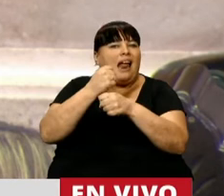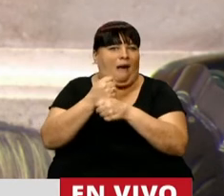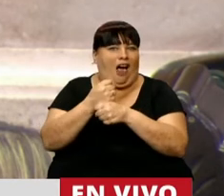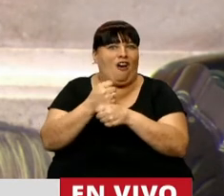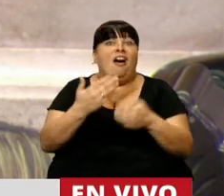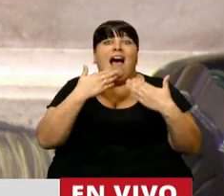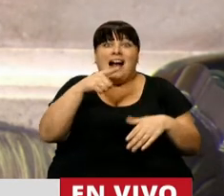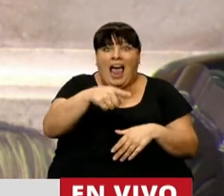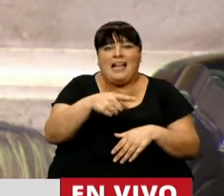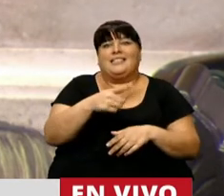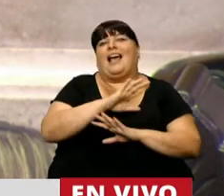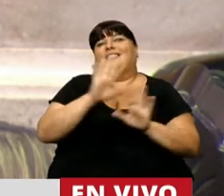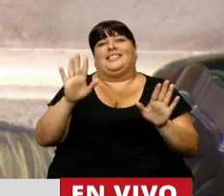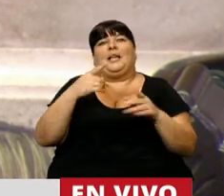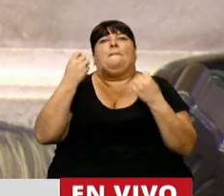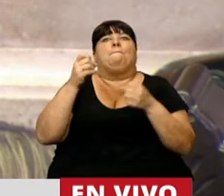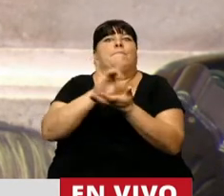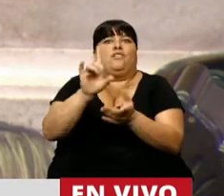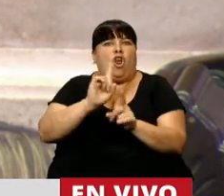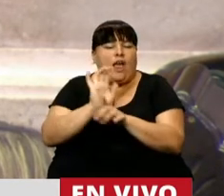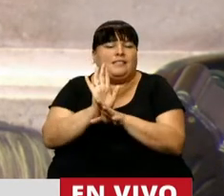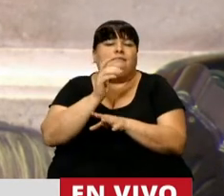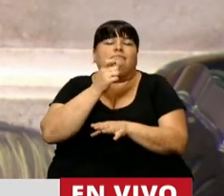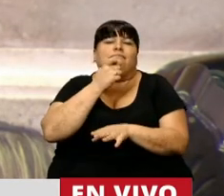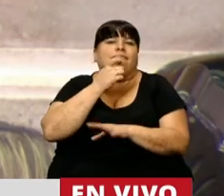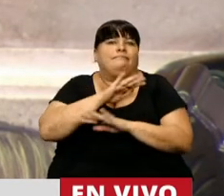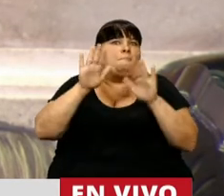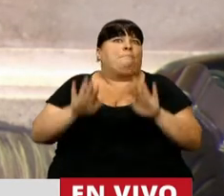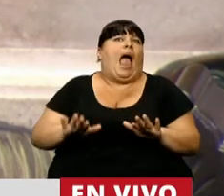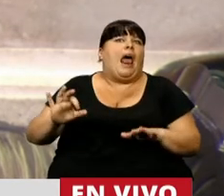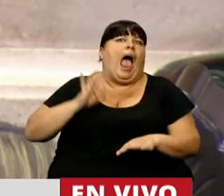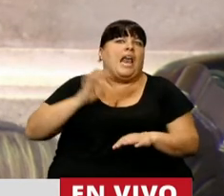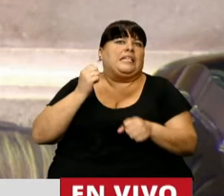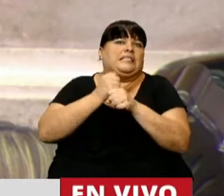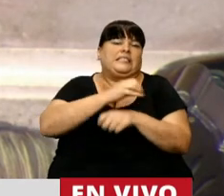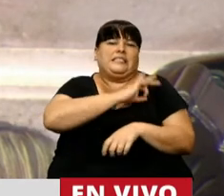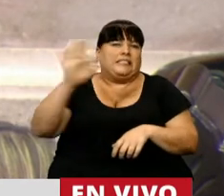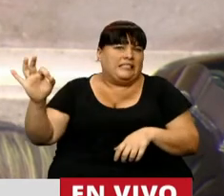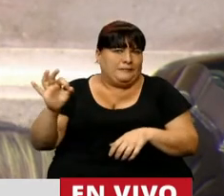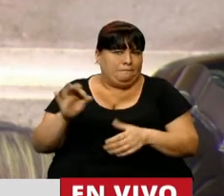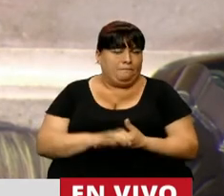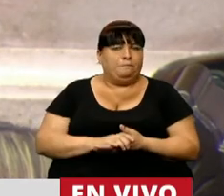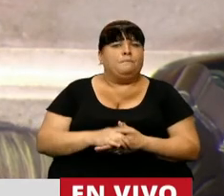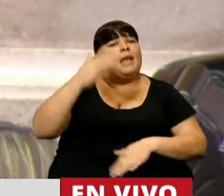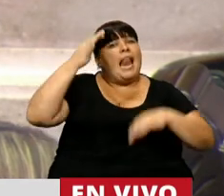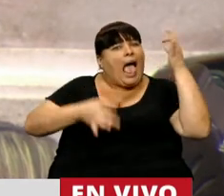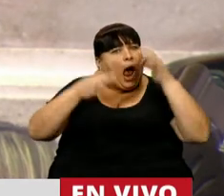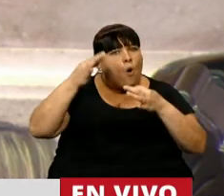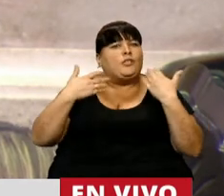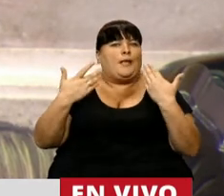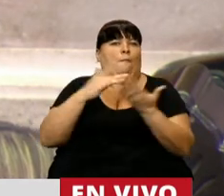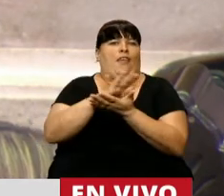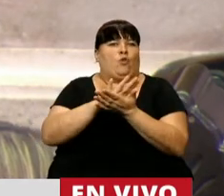impide que verdaderamente perder un trabajo significa quedar parado por varios años. Y una justicia que esté a la altura